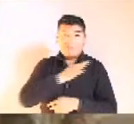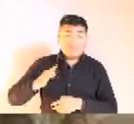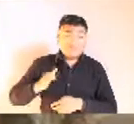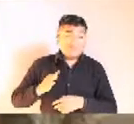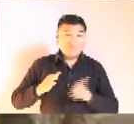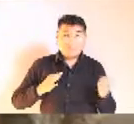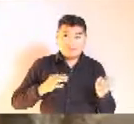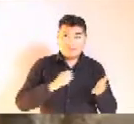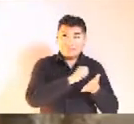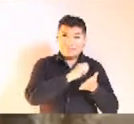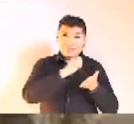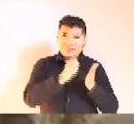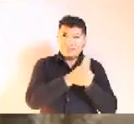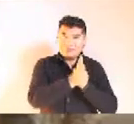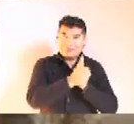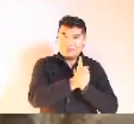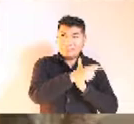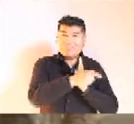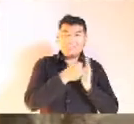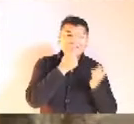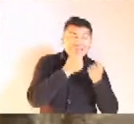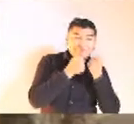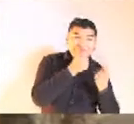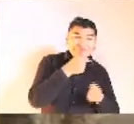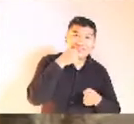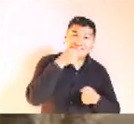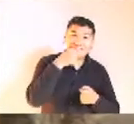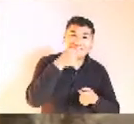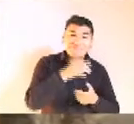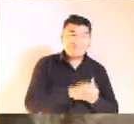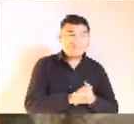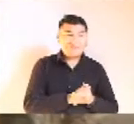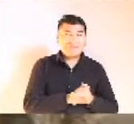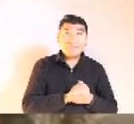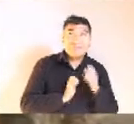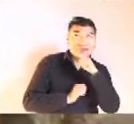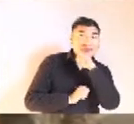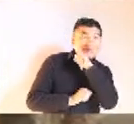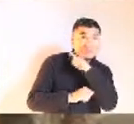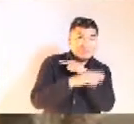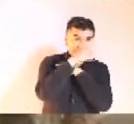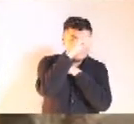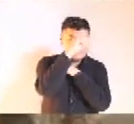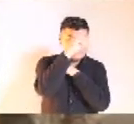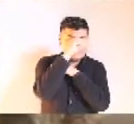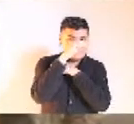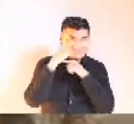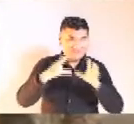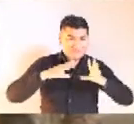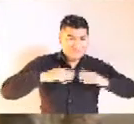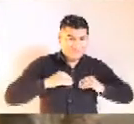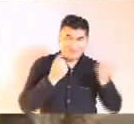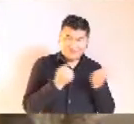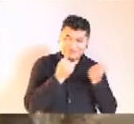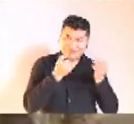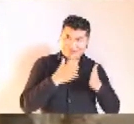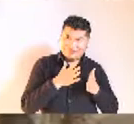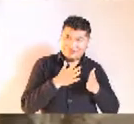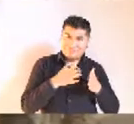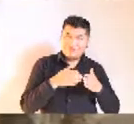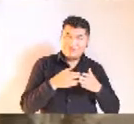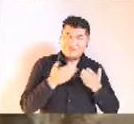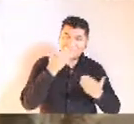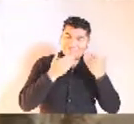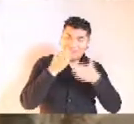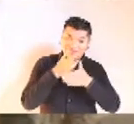los escribas murmuraban diciendo: este hombre recibe a los pecadores y come